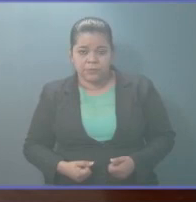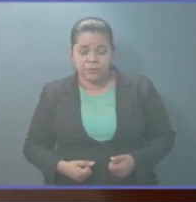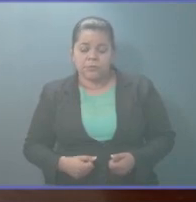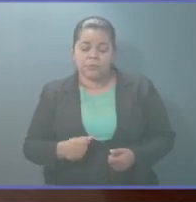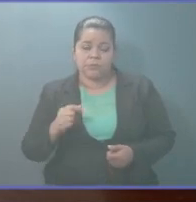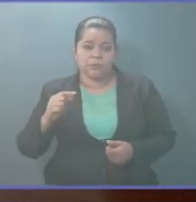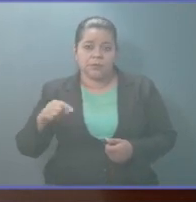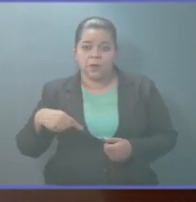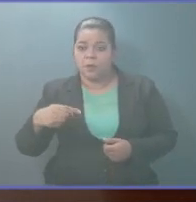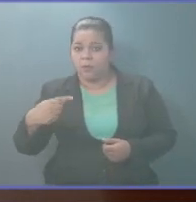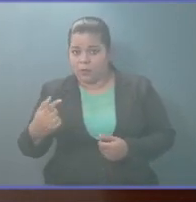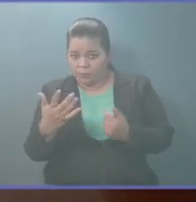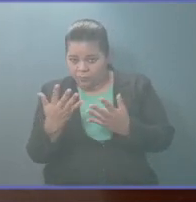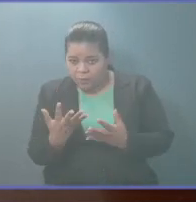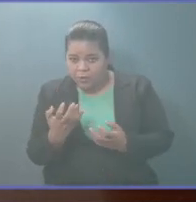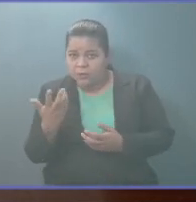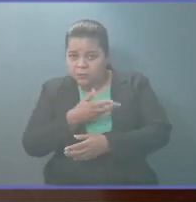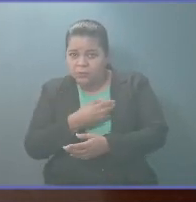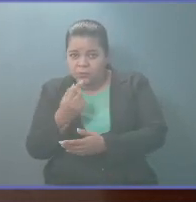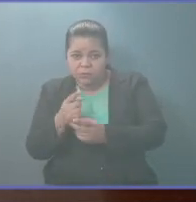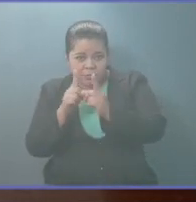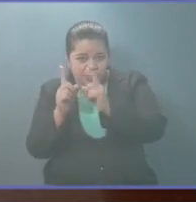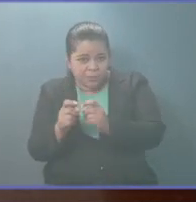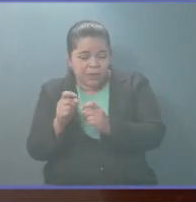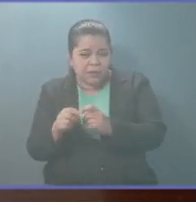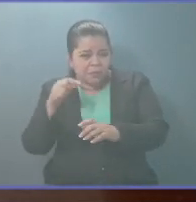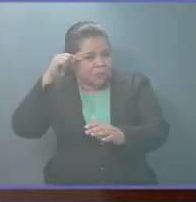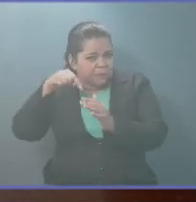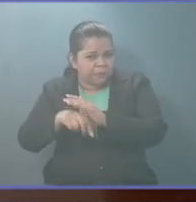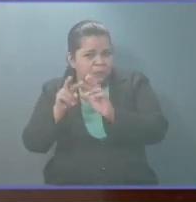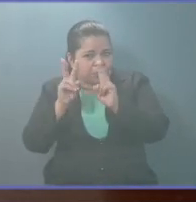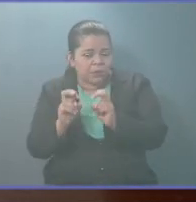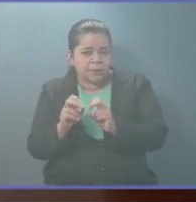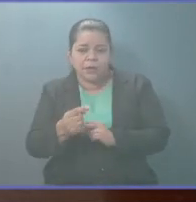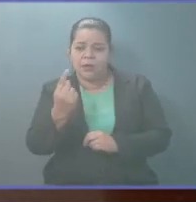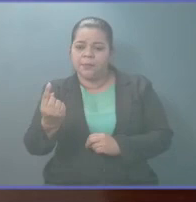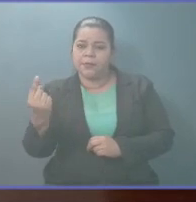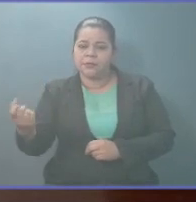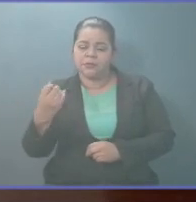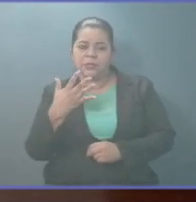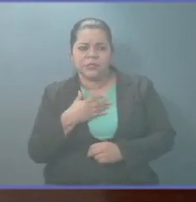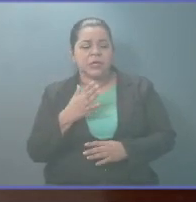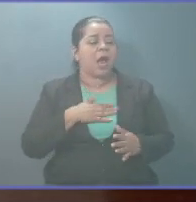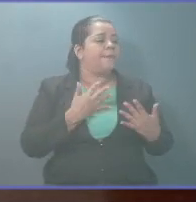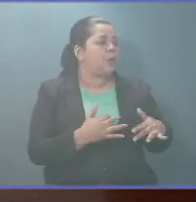decir, diputado Velázquez, si no ha sido el 99% en consenso, el